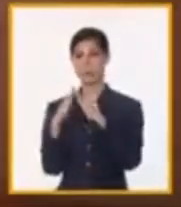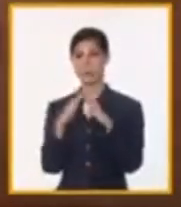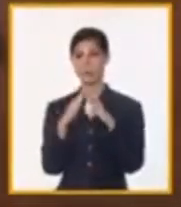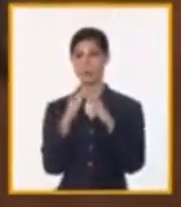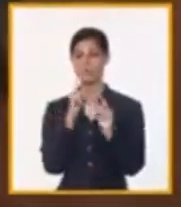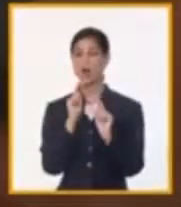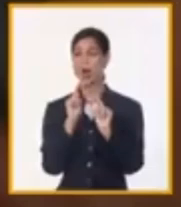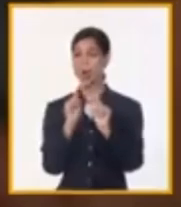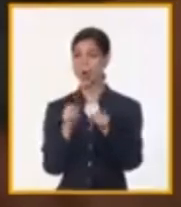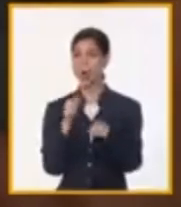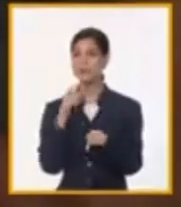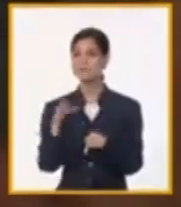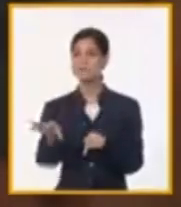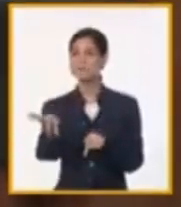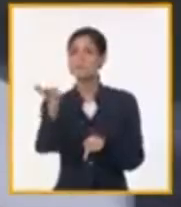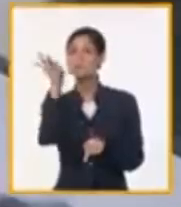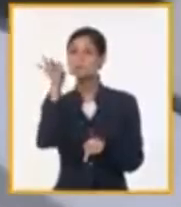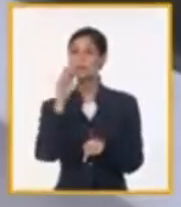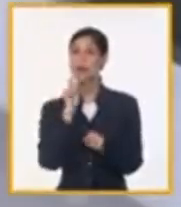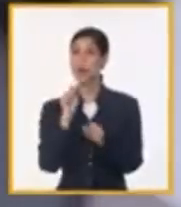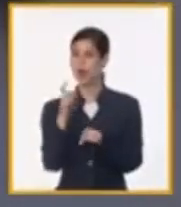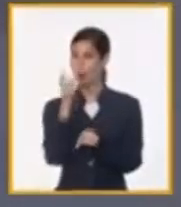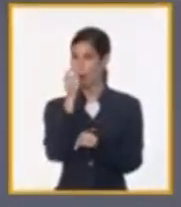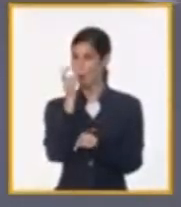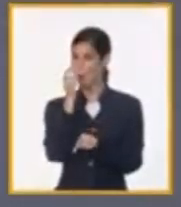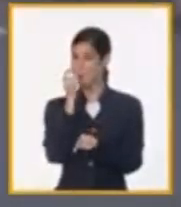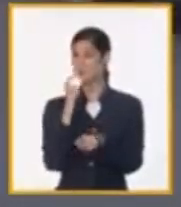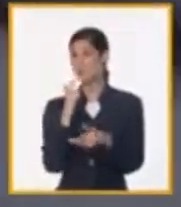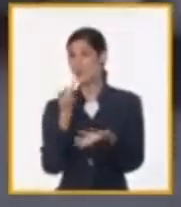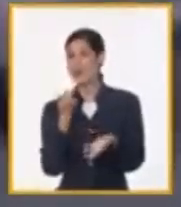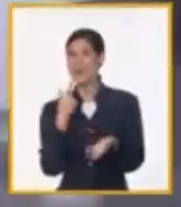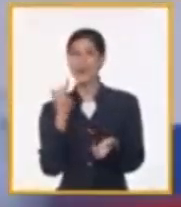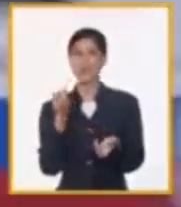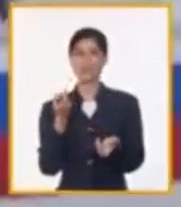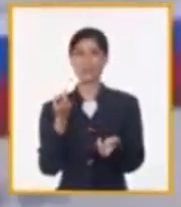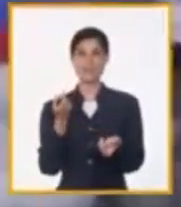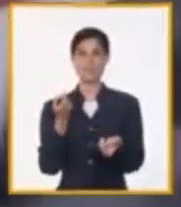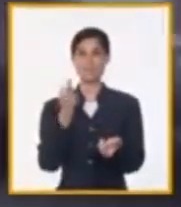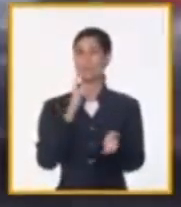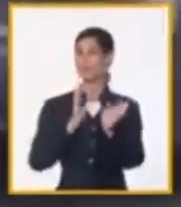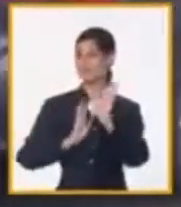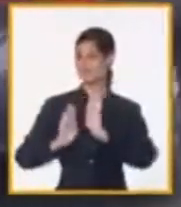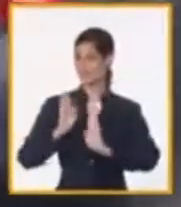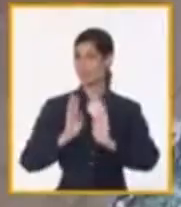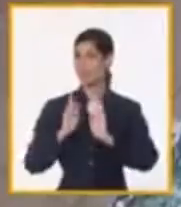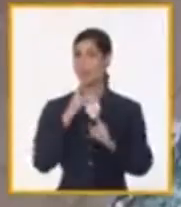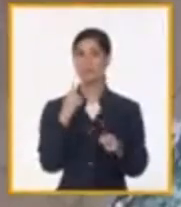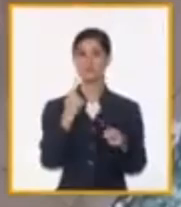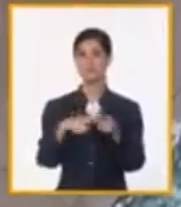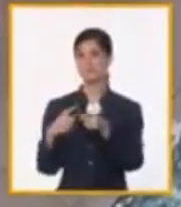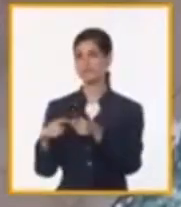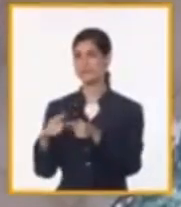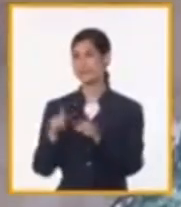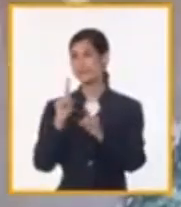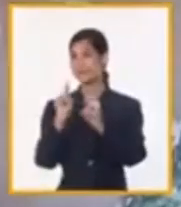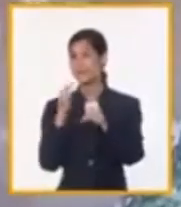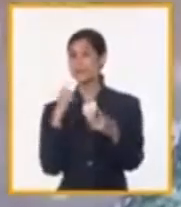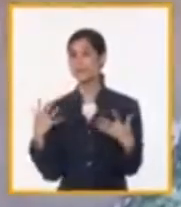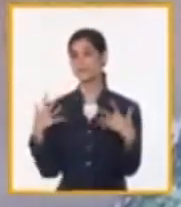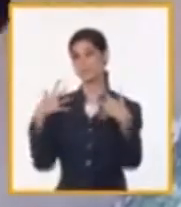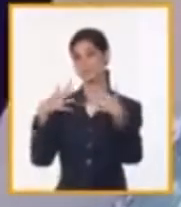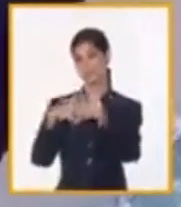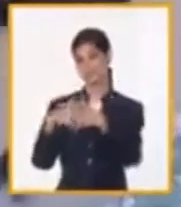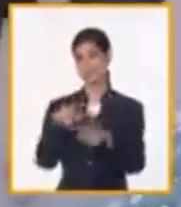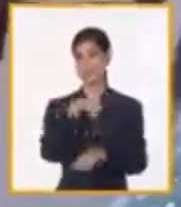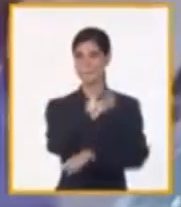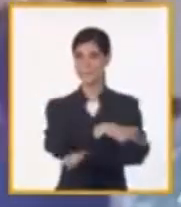Naciones para eh moderar las relaciones internacionales